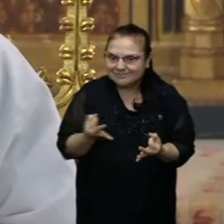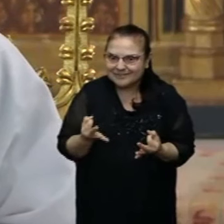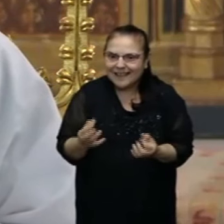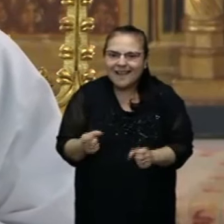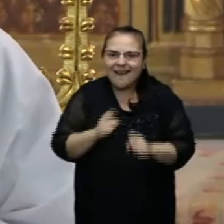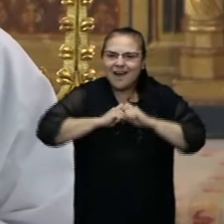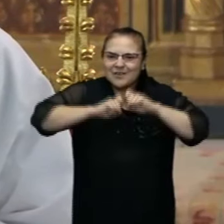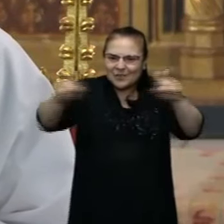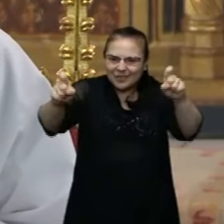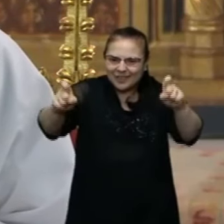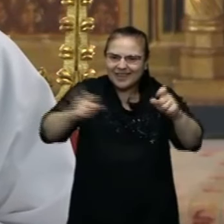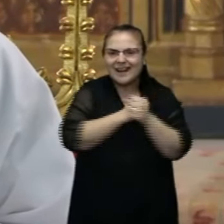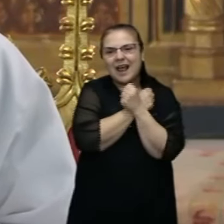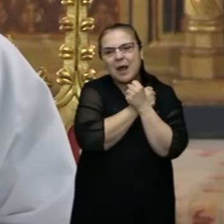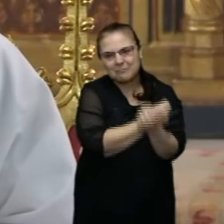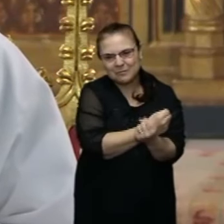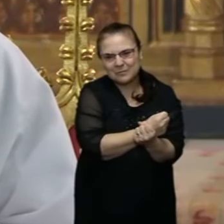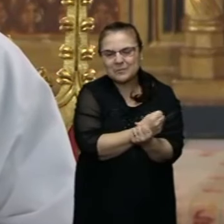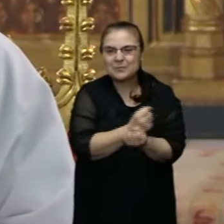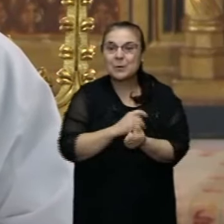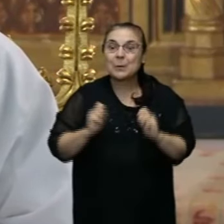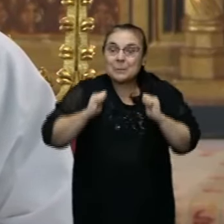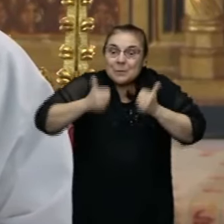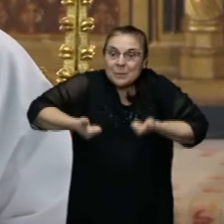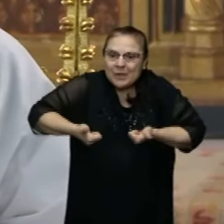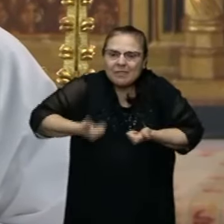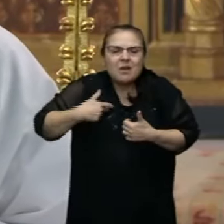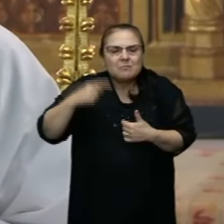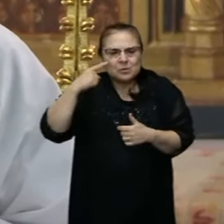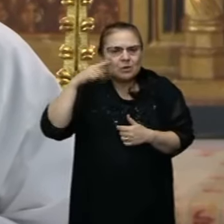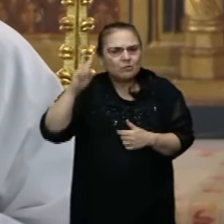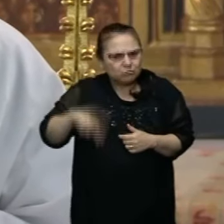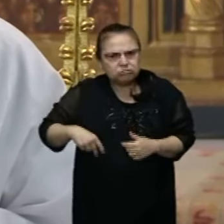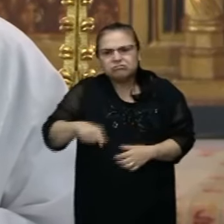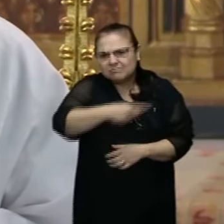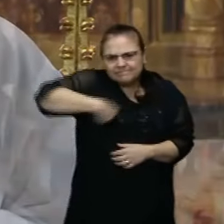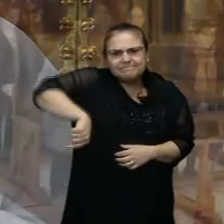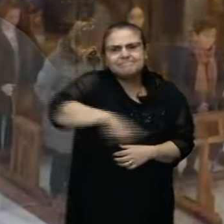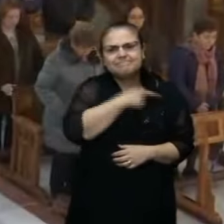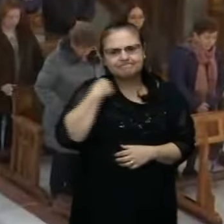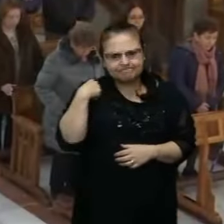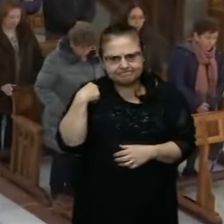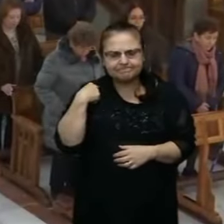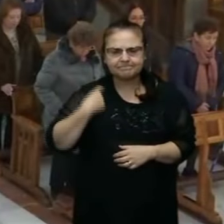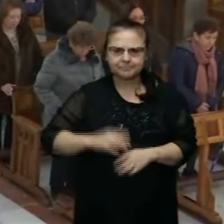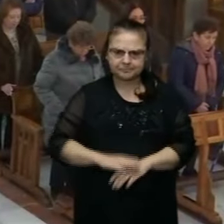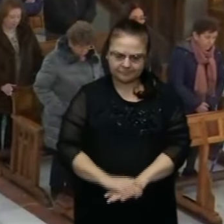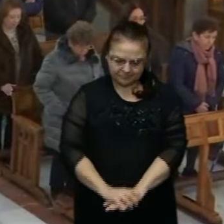los hombres. Comenzamos la celebración de la Eucaristía reconociendo que somos pecadores.